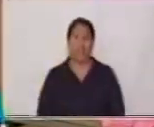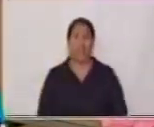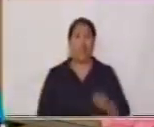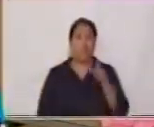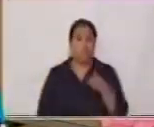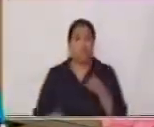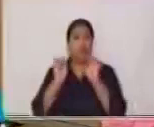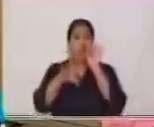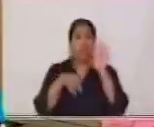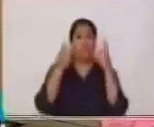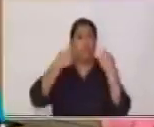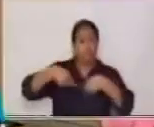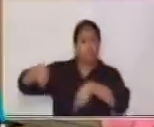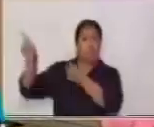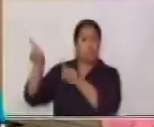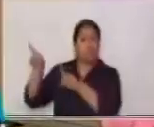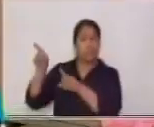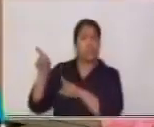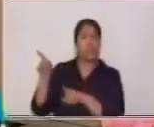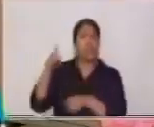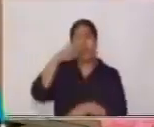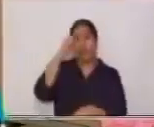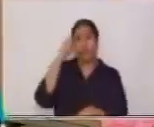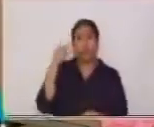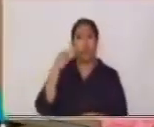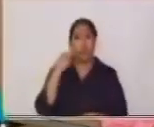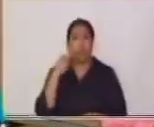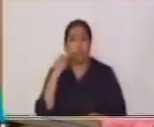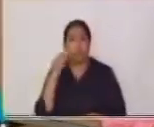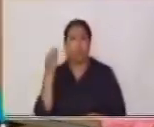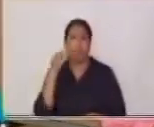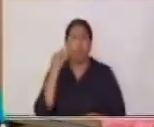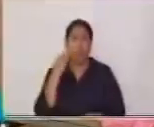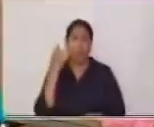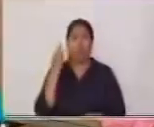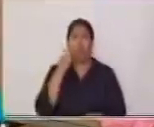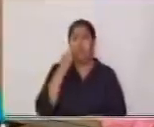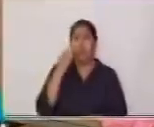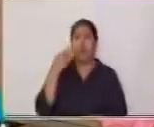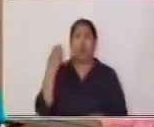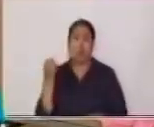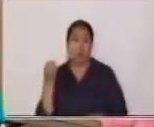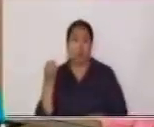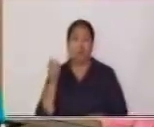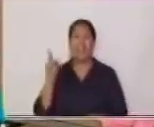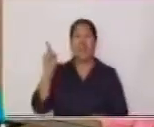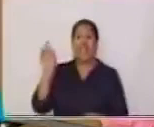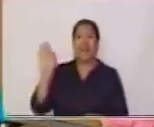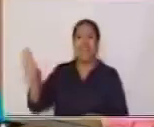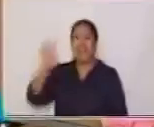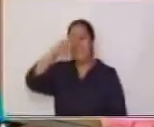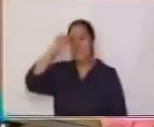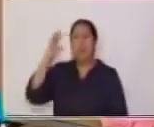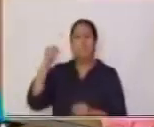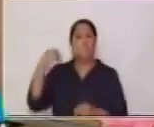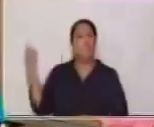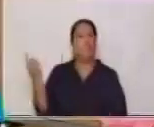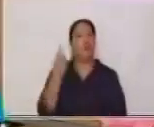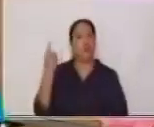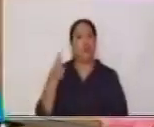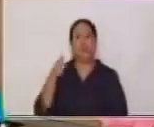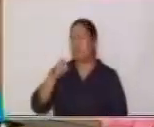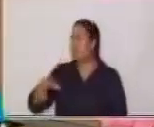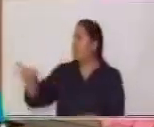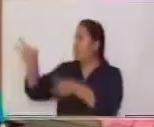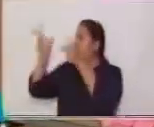la oportunidad de estar en el trabajo de mamá o de papá o de tus abuelitos? Lo que ellos hacen es muy importante. Y estas experiencias tú las